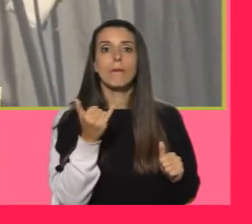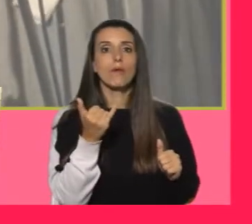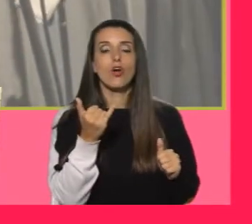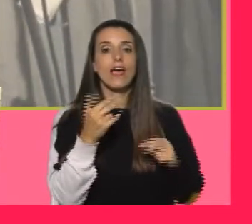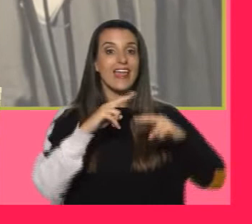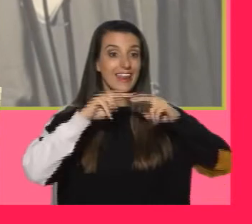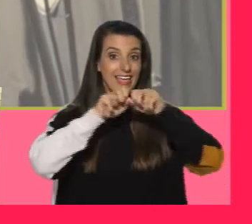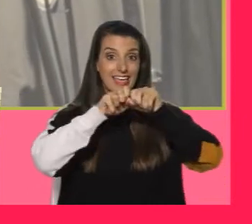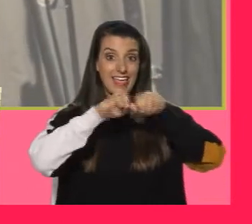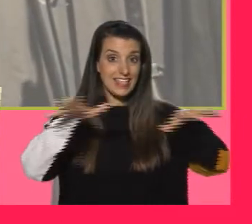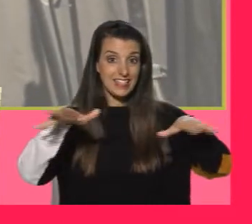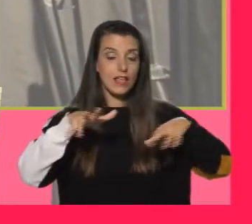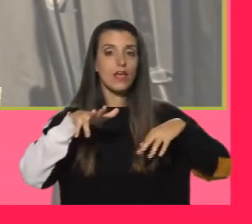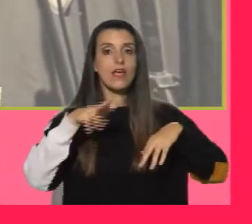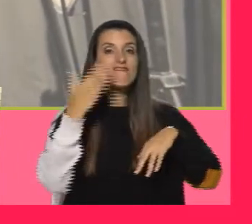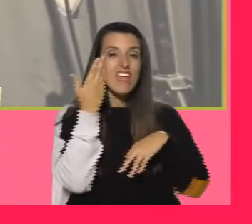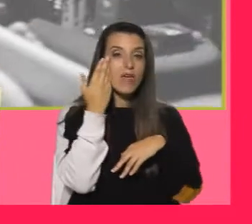redes sociales que